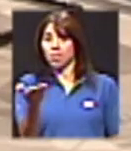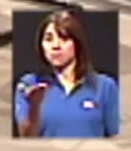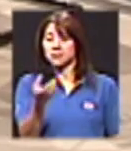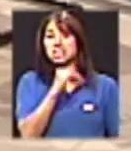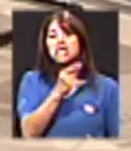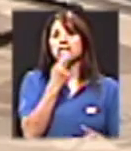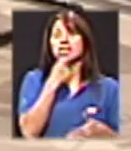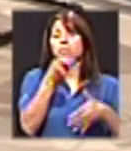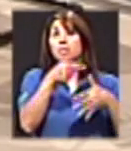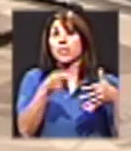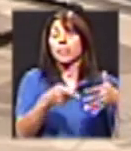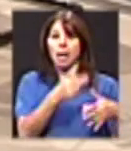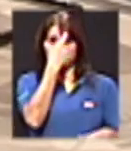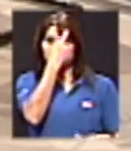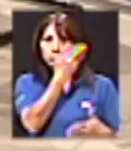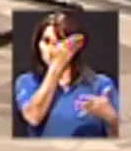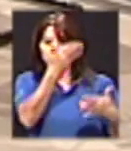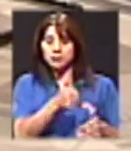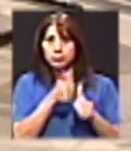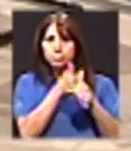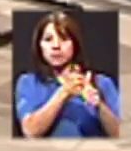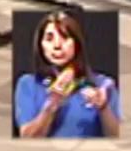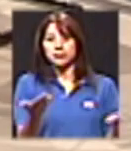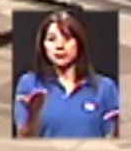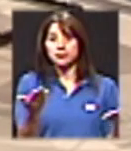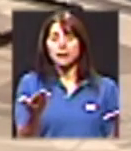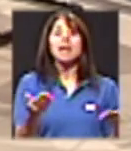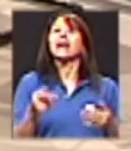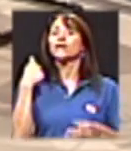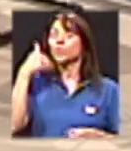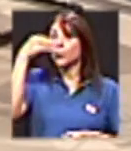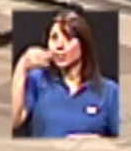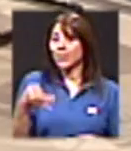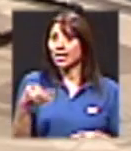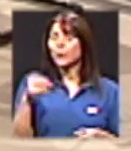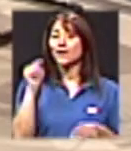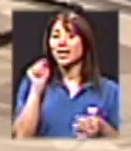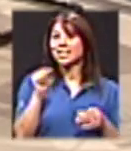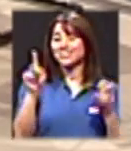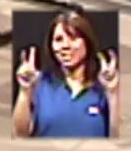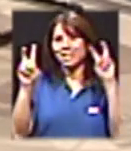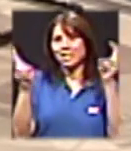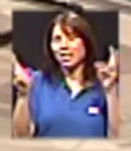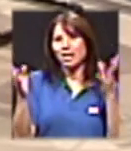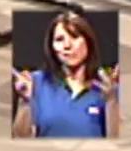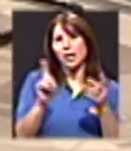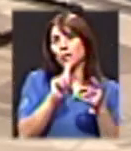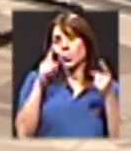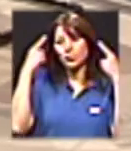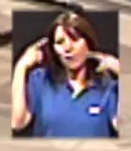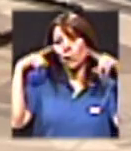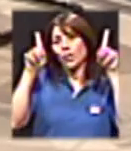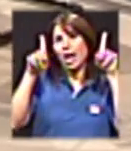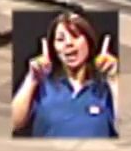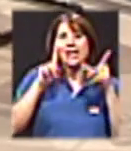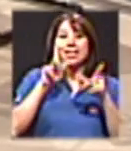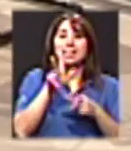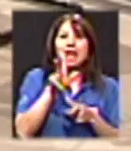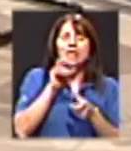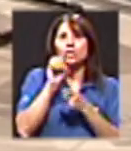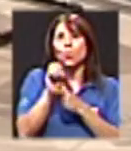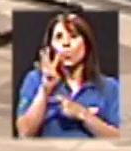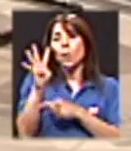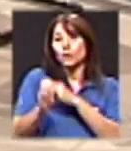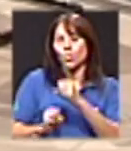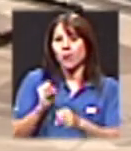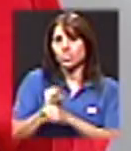¿verdad? Creo que ese tema, que no es una cosa que se va a lograr en 3 ni 4 años, y en eso quiero ser